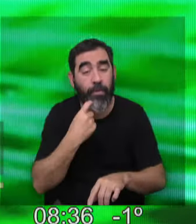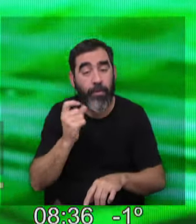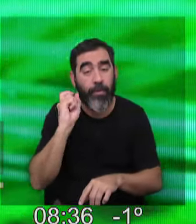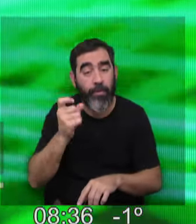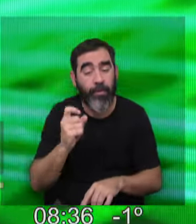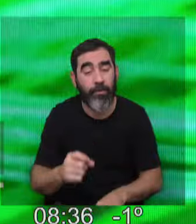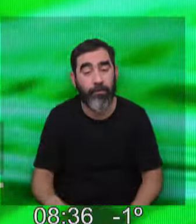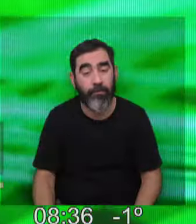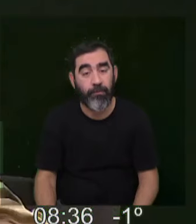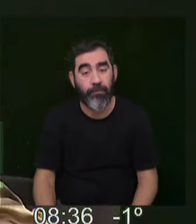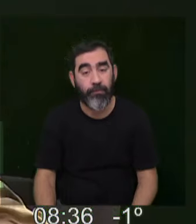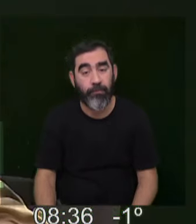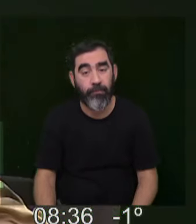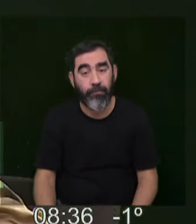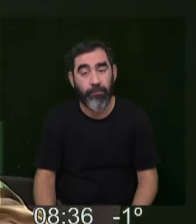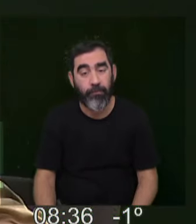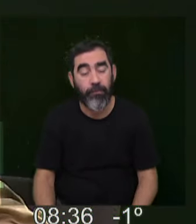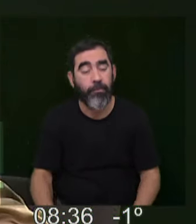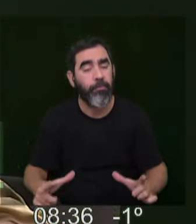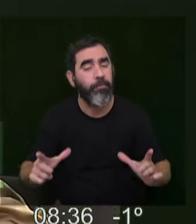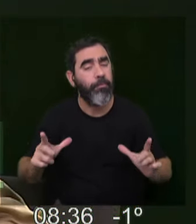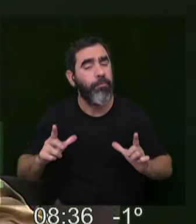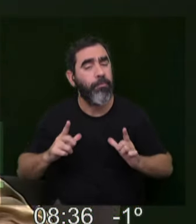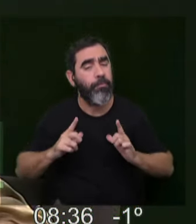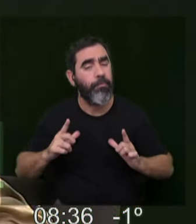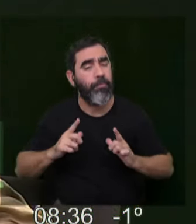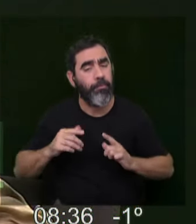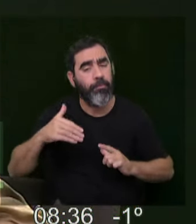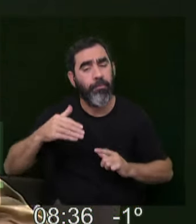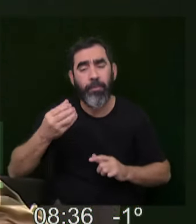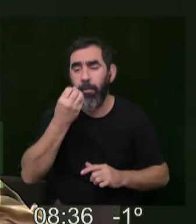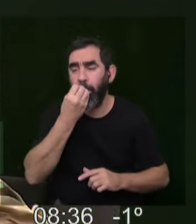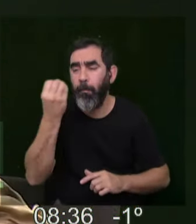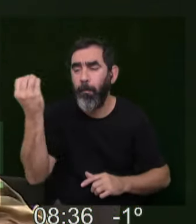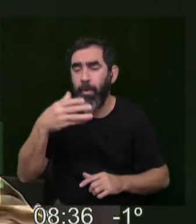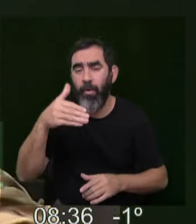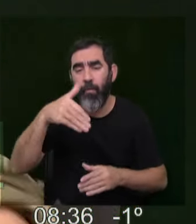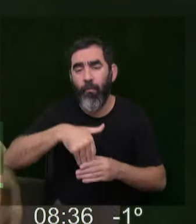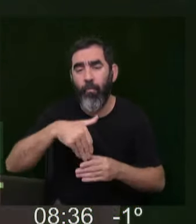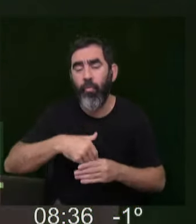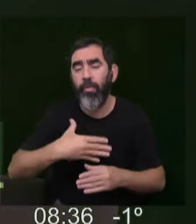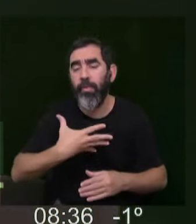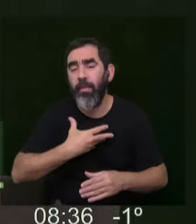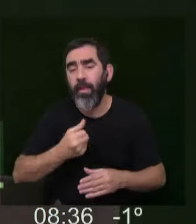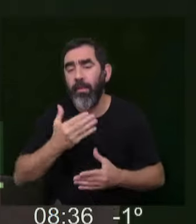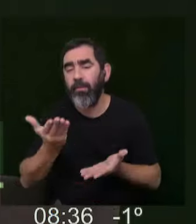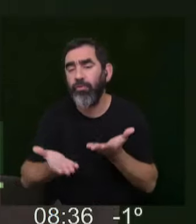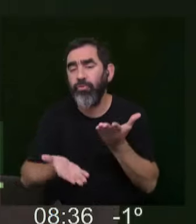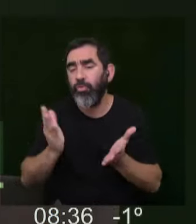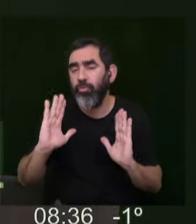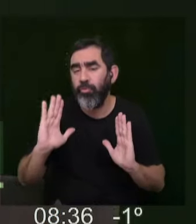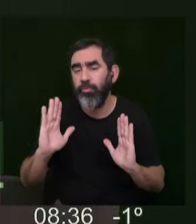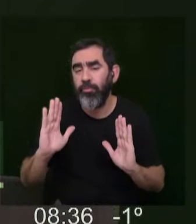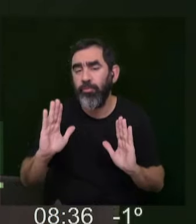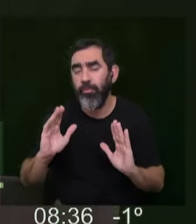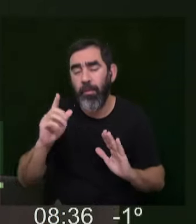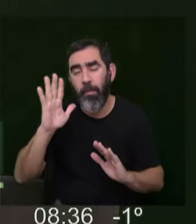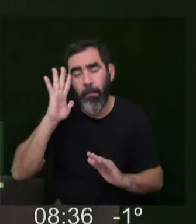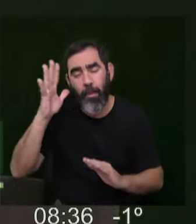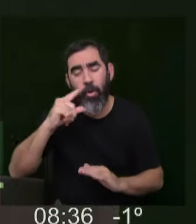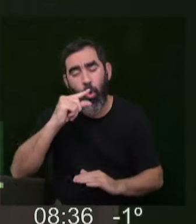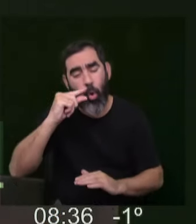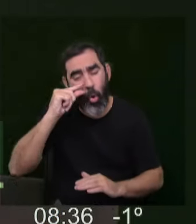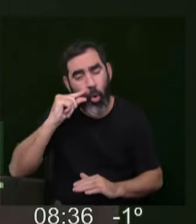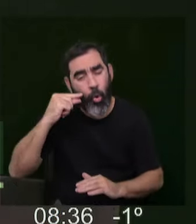Colorado. Uh-huh. ¿Tiene expectativas de tener un mejor desempeño que el Partido Nacional? Así se posiciona, pienso, veo a Ojeda con ese